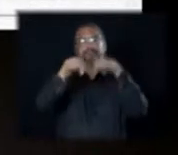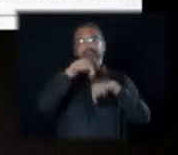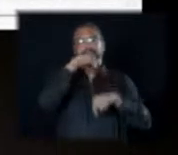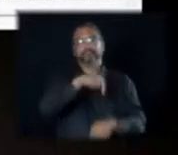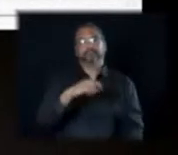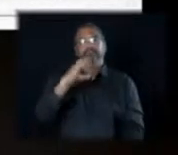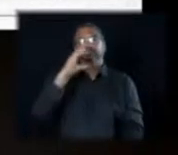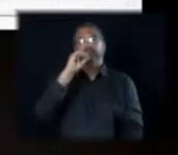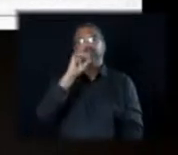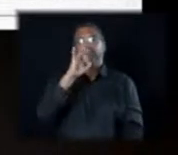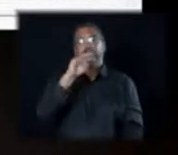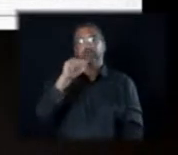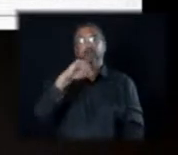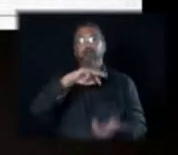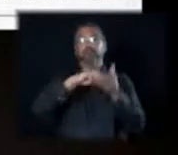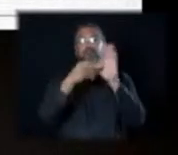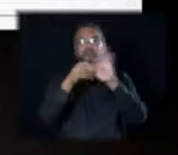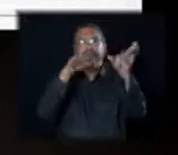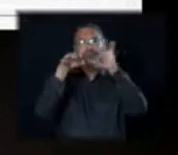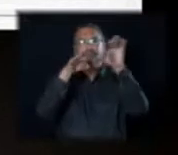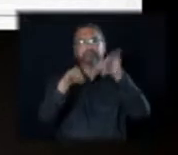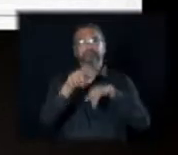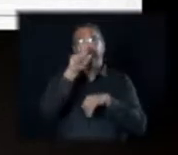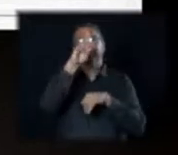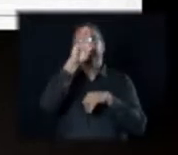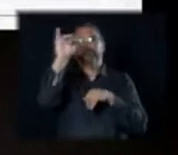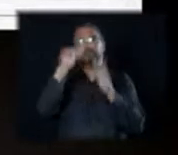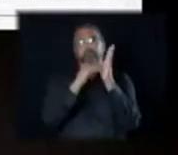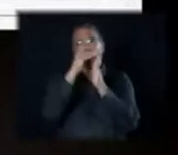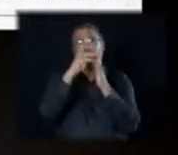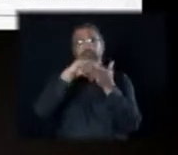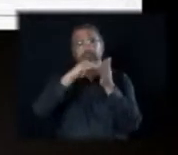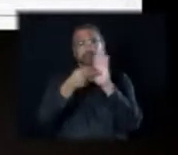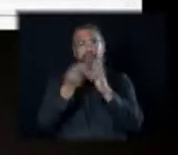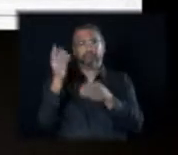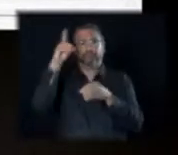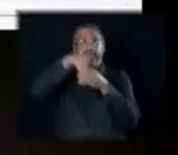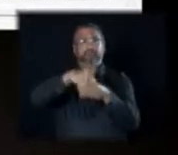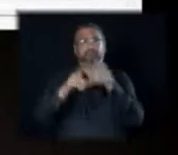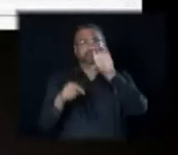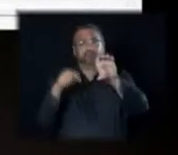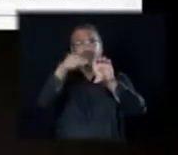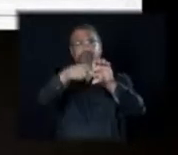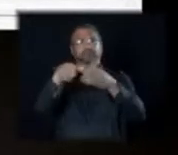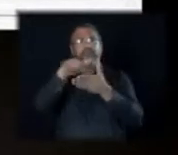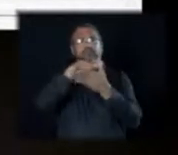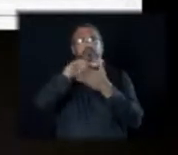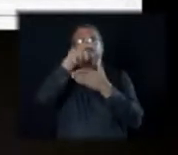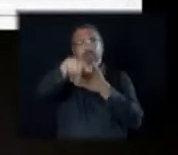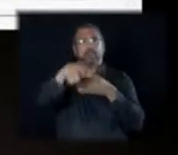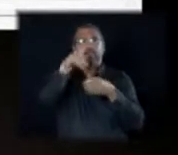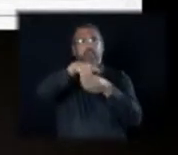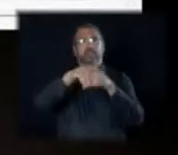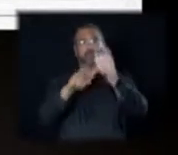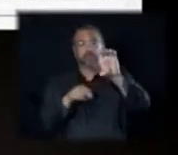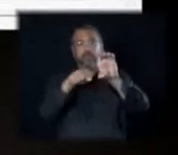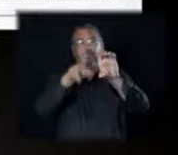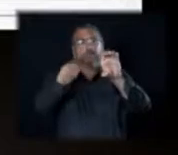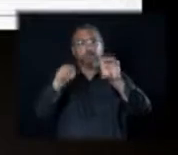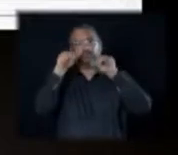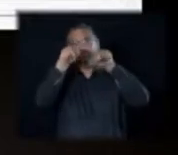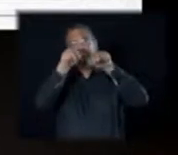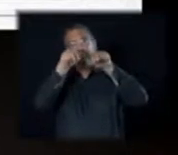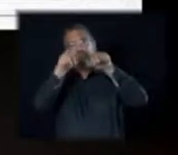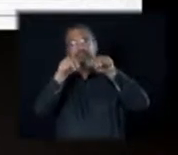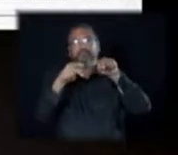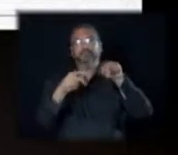Volviendo a COFINA, voy a limitar mis comentarios para subrayar que 1,000 millones están en el depósito en el Banco de Nueva York, ¿no?, como